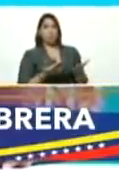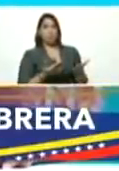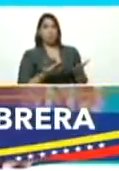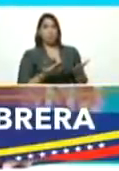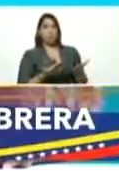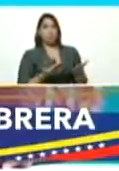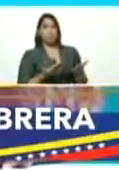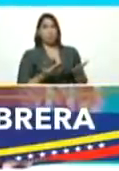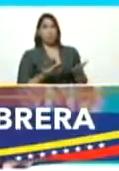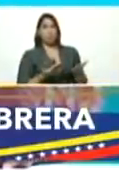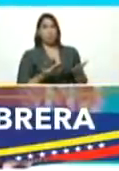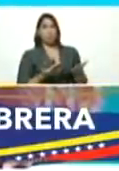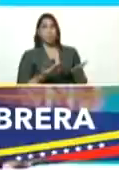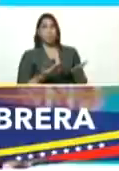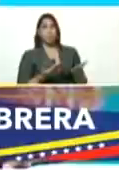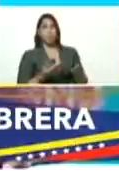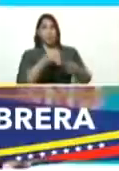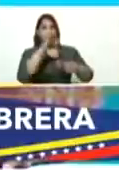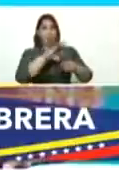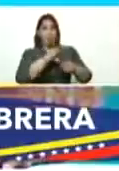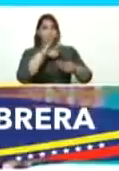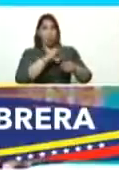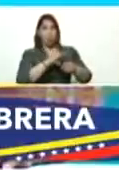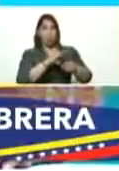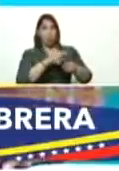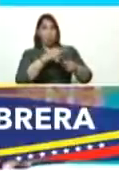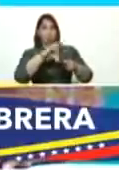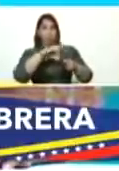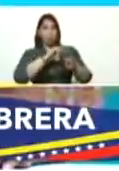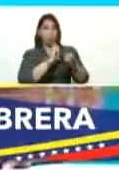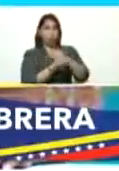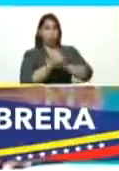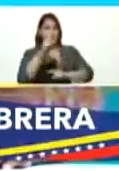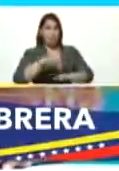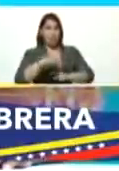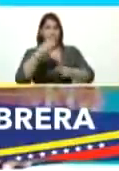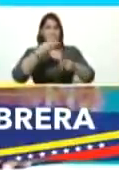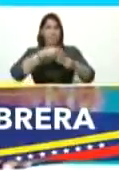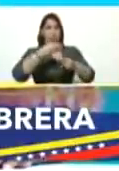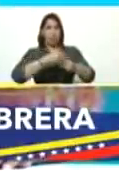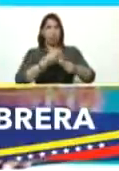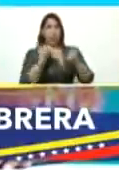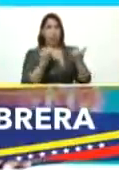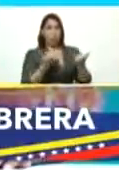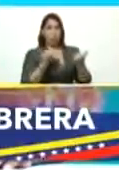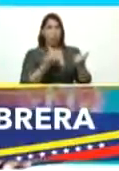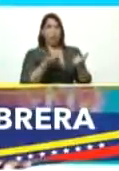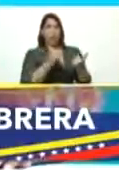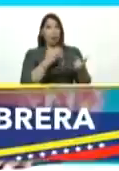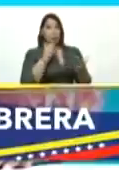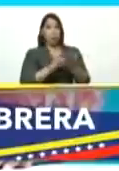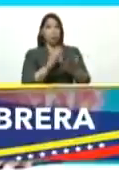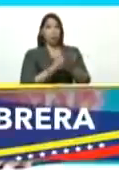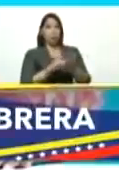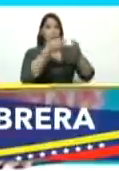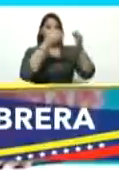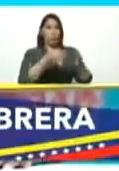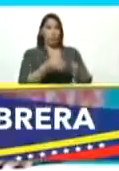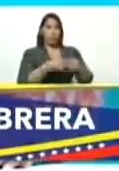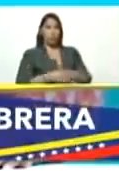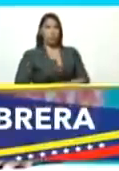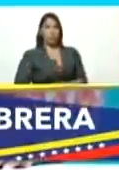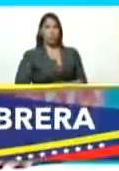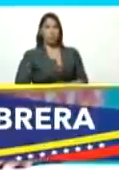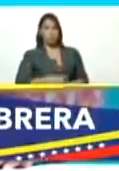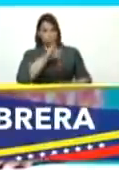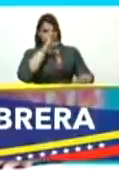su ahorro en cripto moneda y especialmente en petro ahora hay una propuesta concreta de